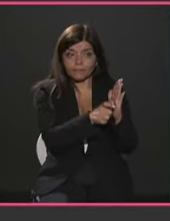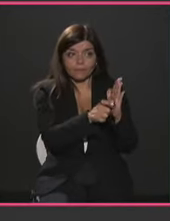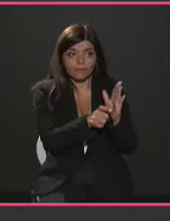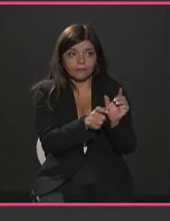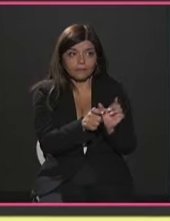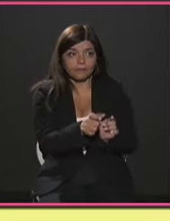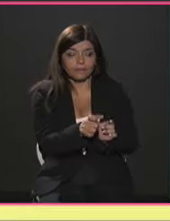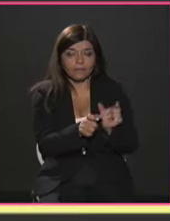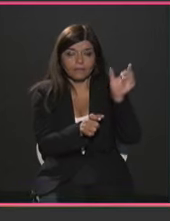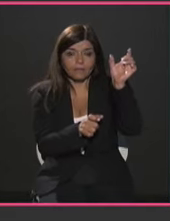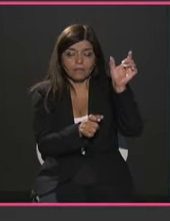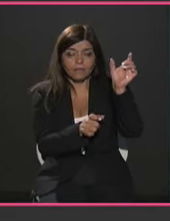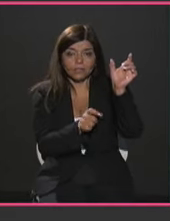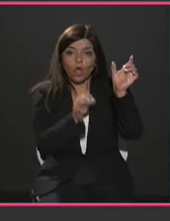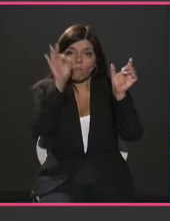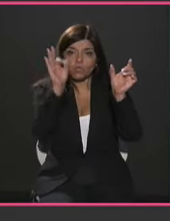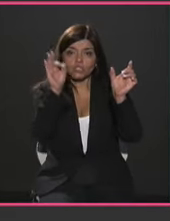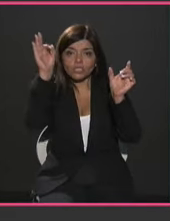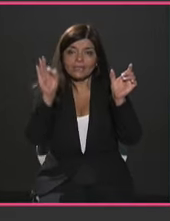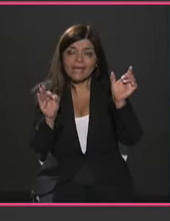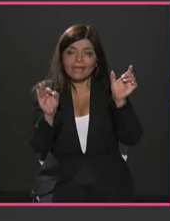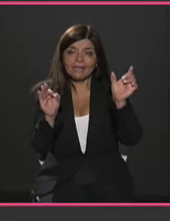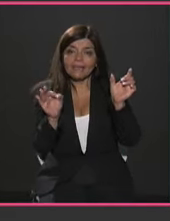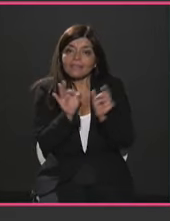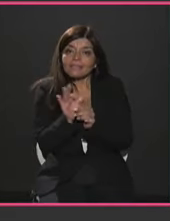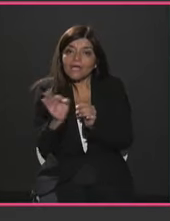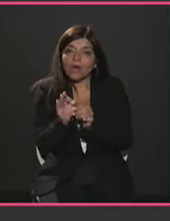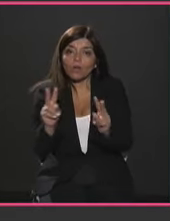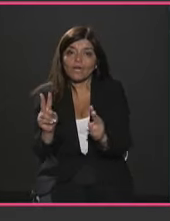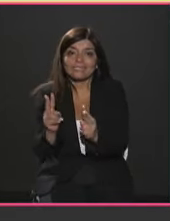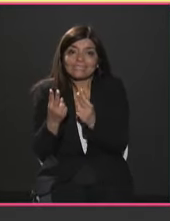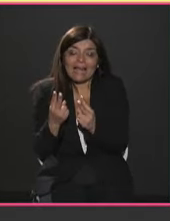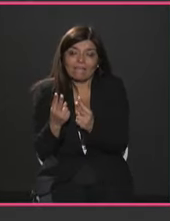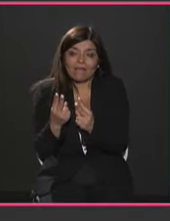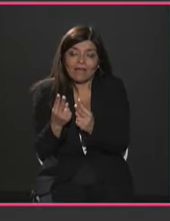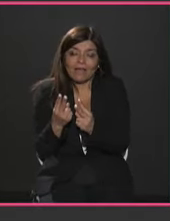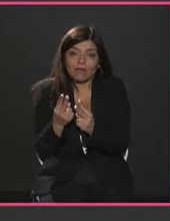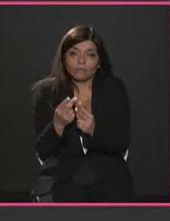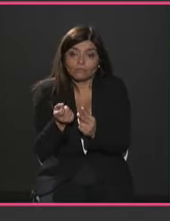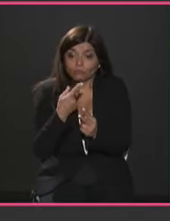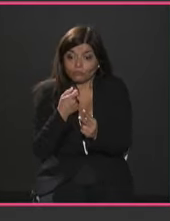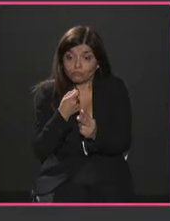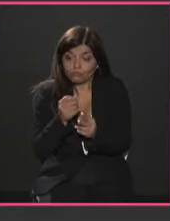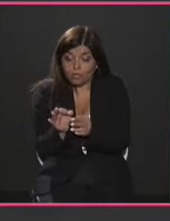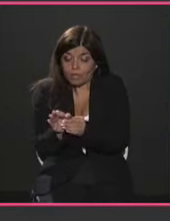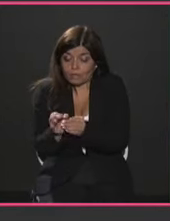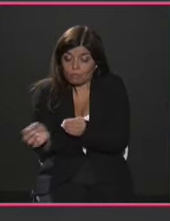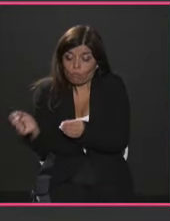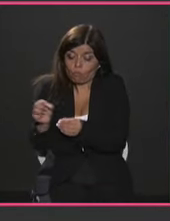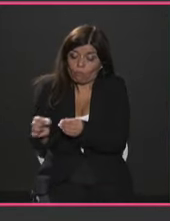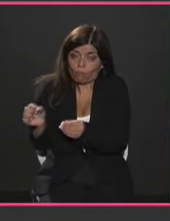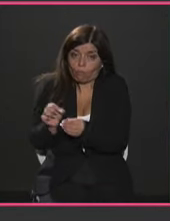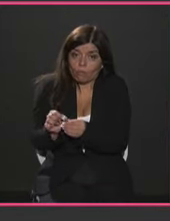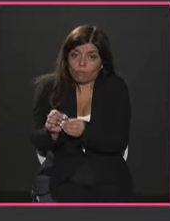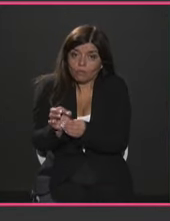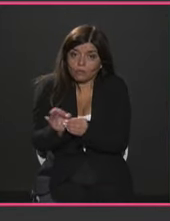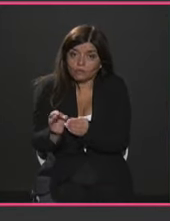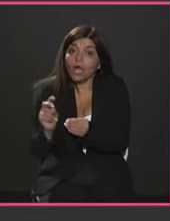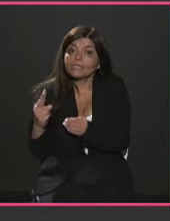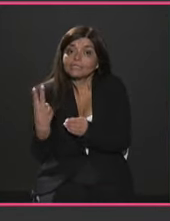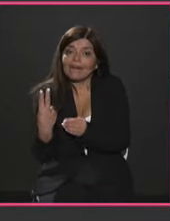altura de la barra es el porcentaje de células que sobreviven después que uno le aplica el compuesto landrina después de que uno se lo